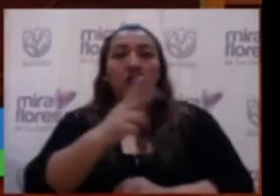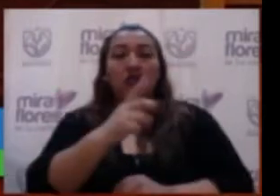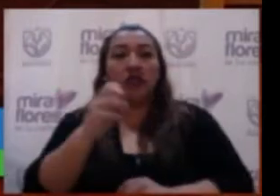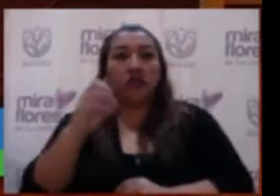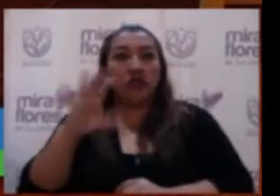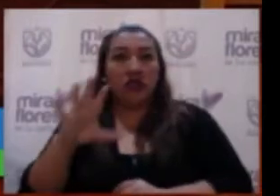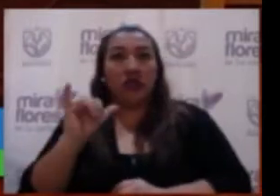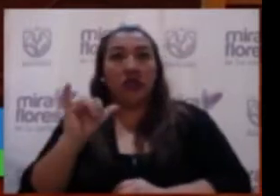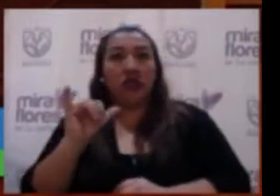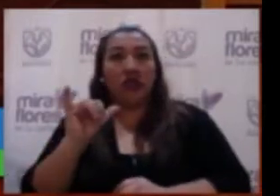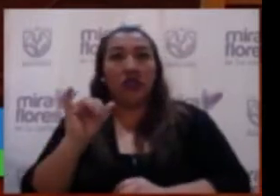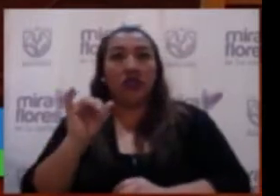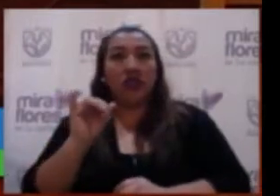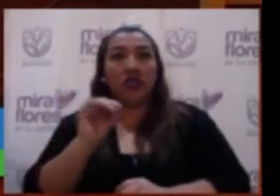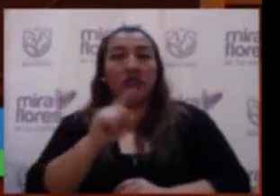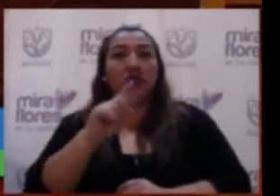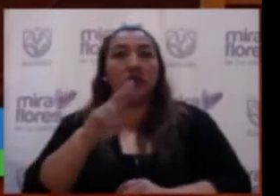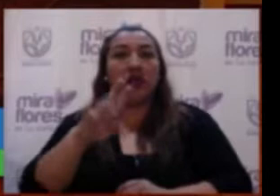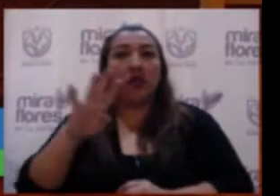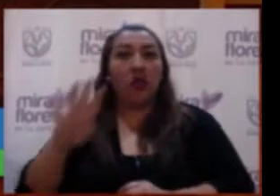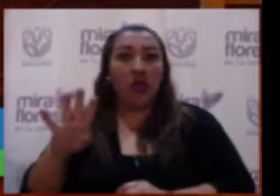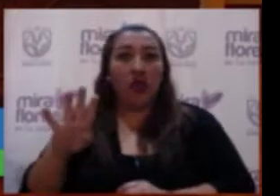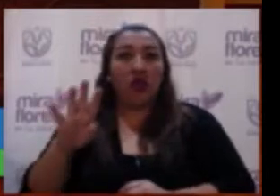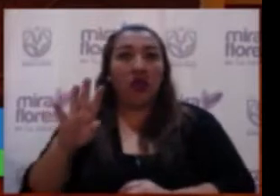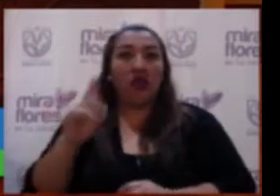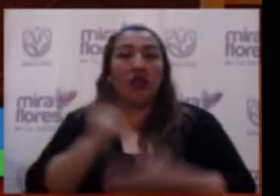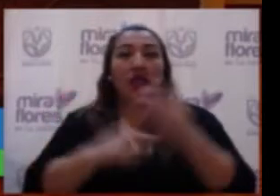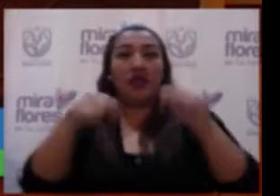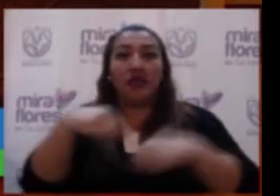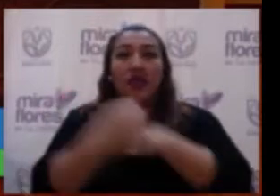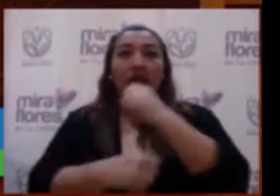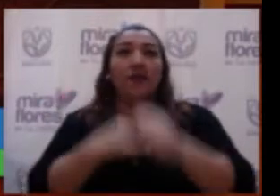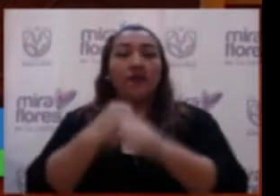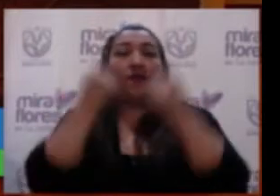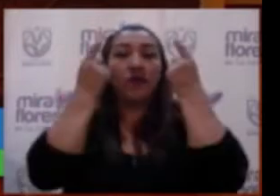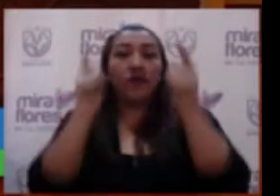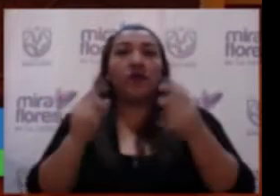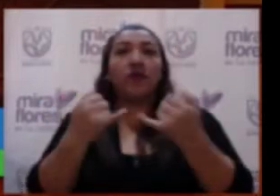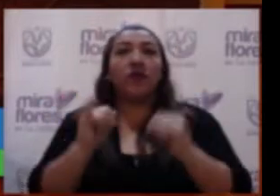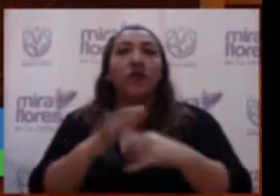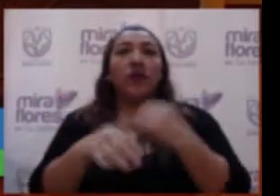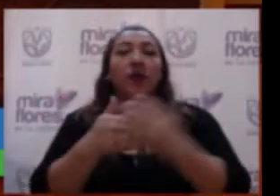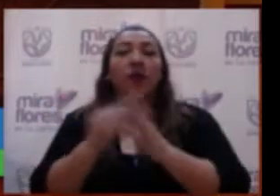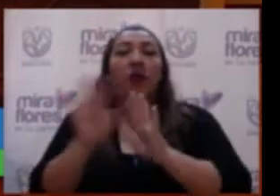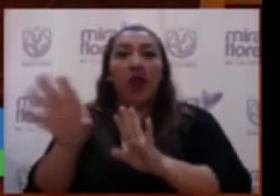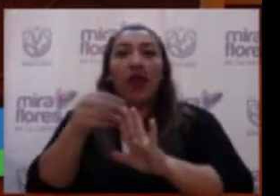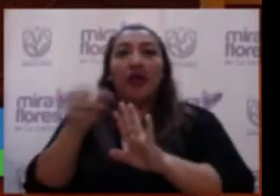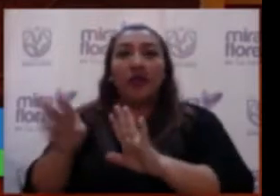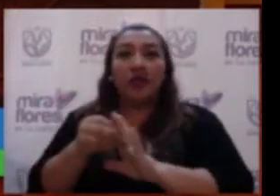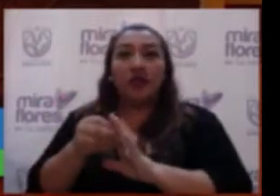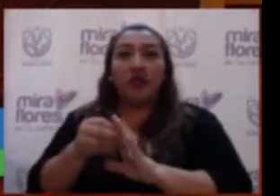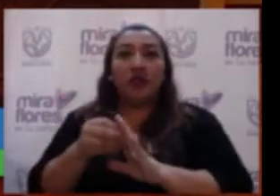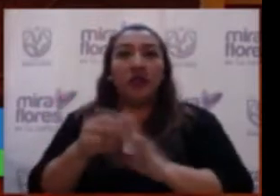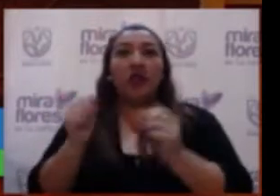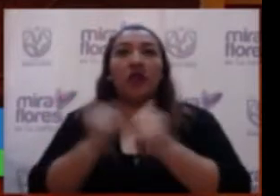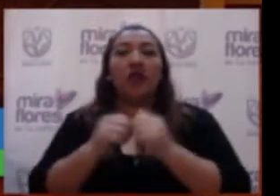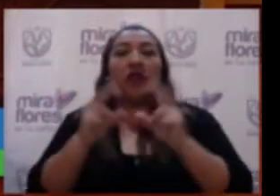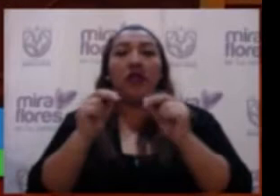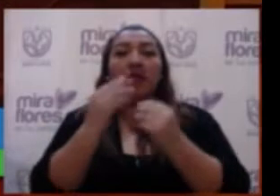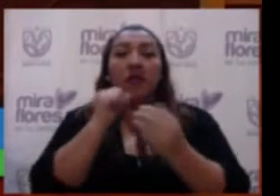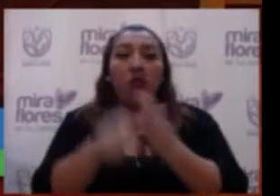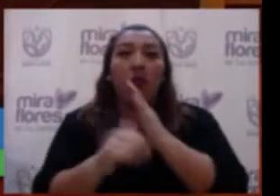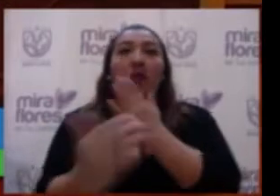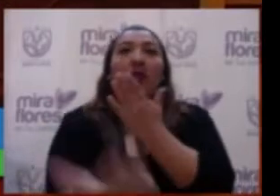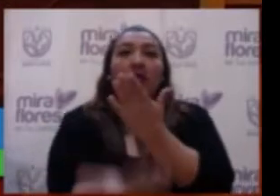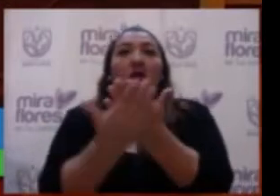105 y 124 del presente año, según el detalle que obra en el anexo y demás documentación adjunta que